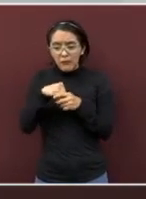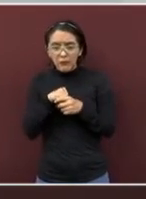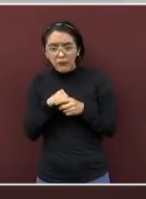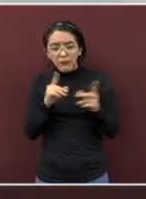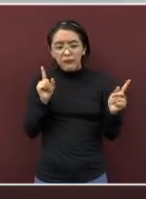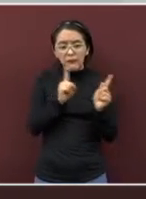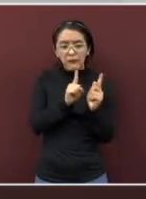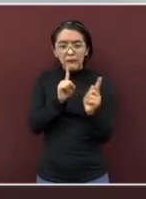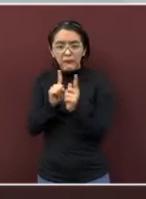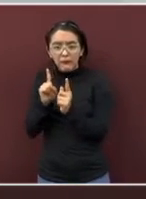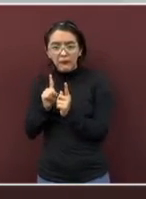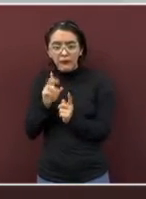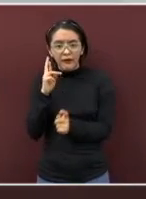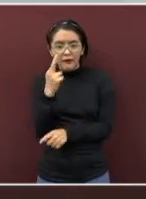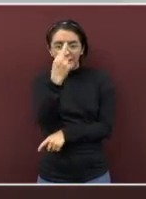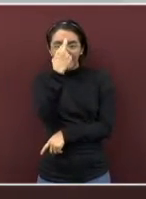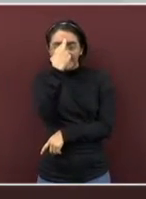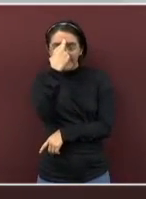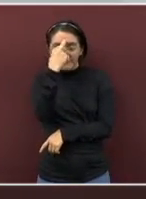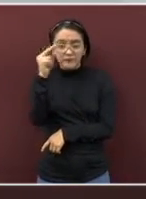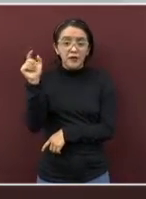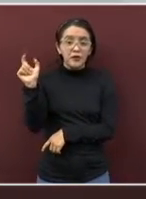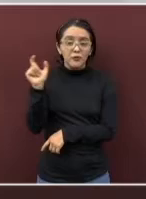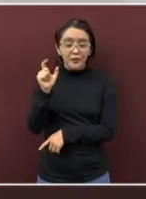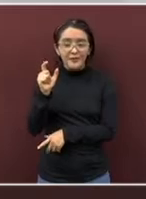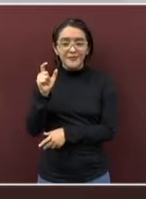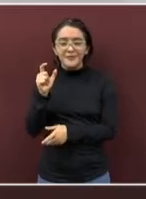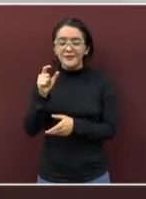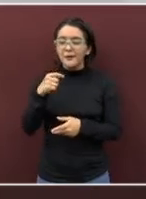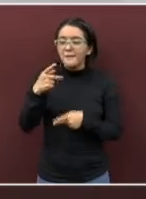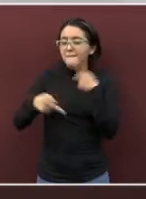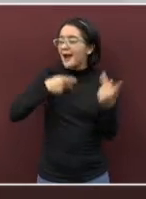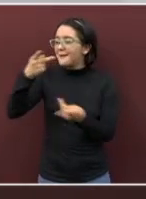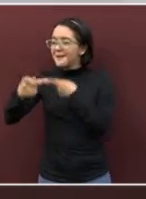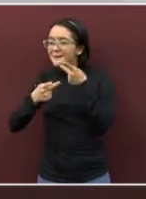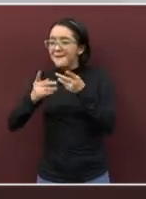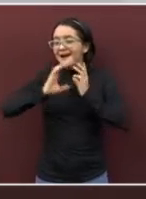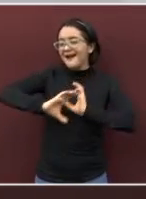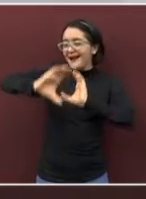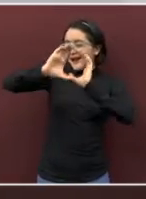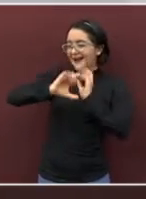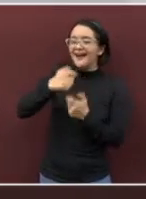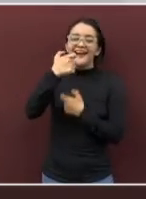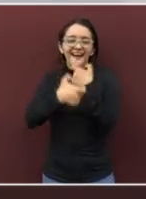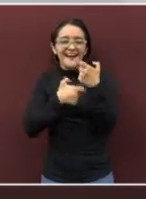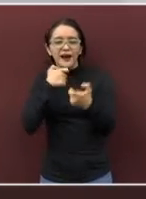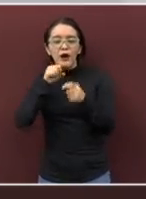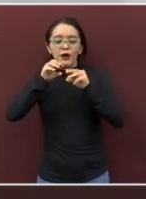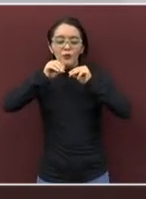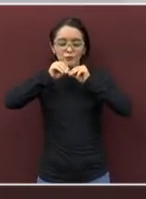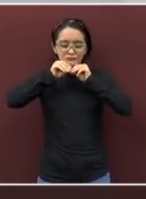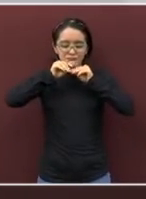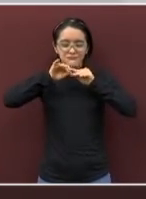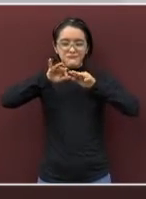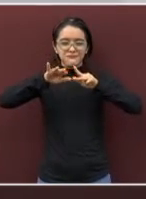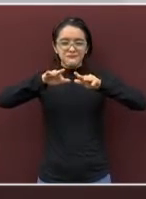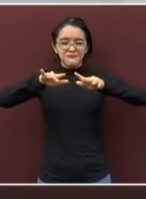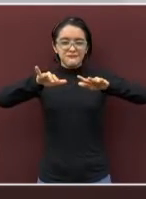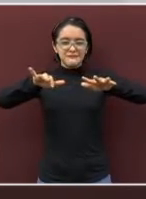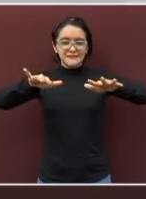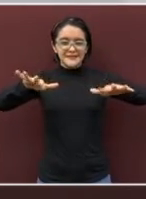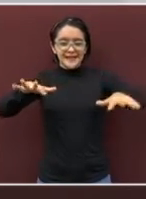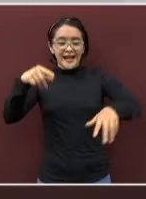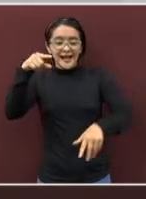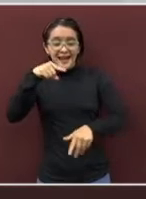que cuando hablamos cantamos o reímos se expulsan pequeñas partículas de saliva